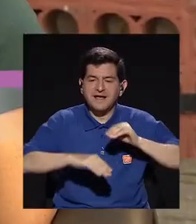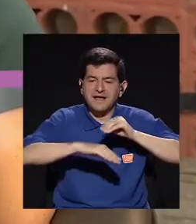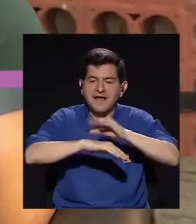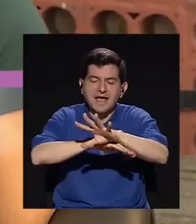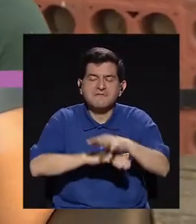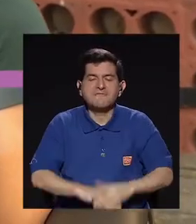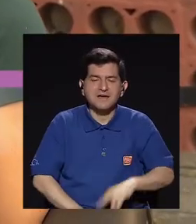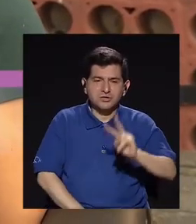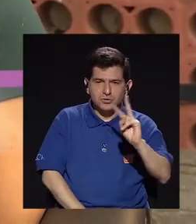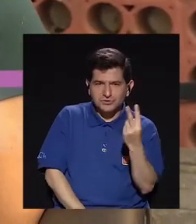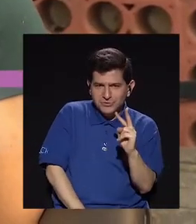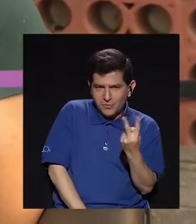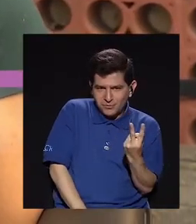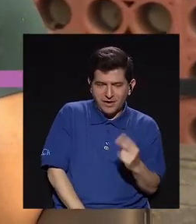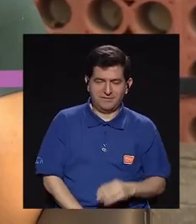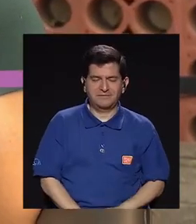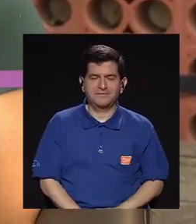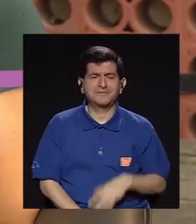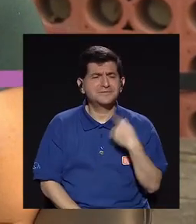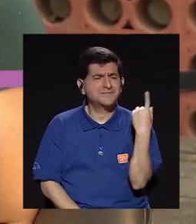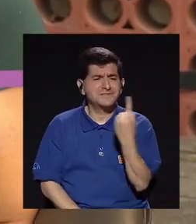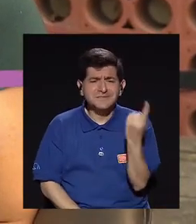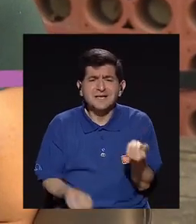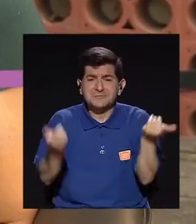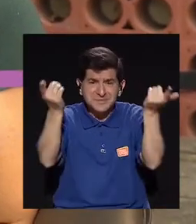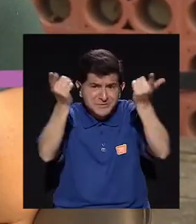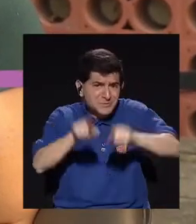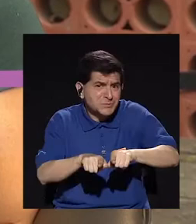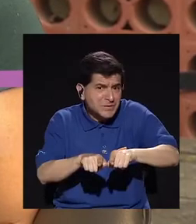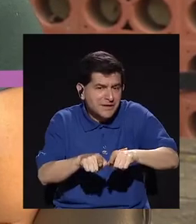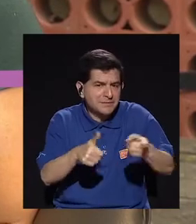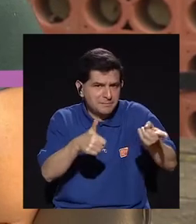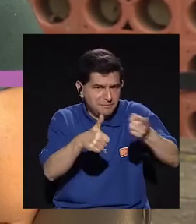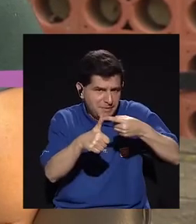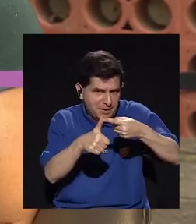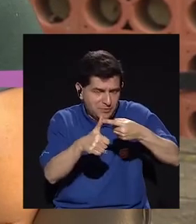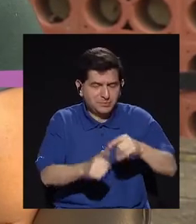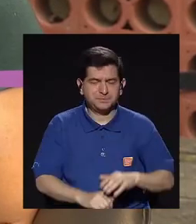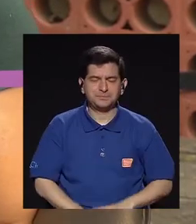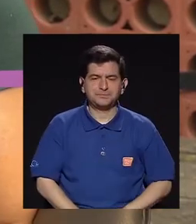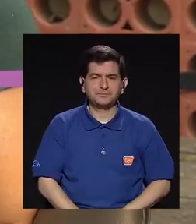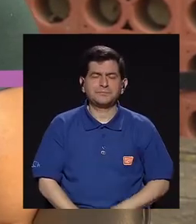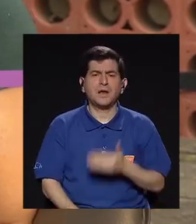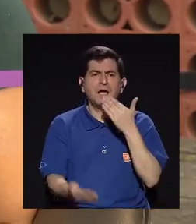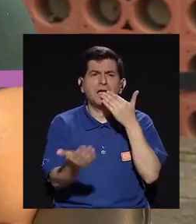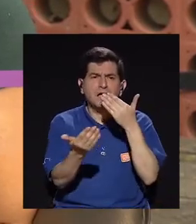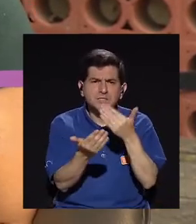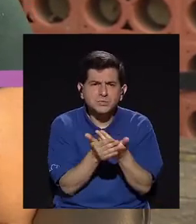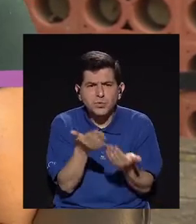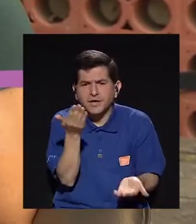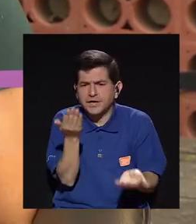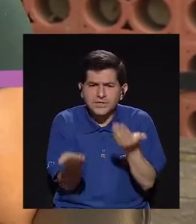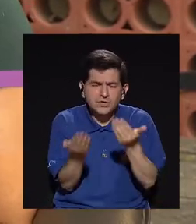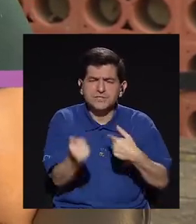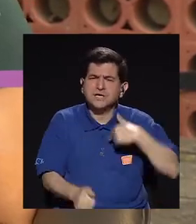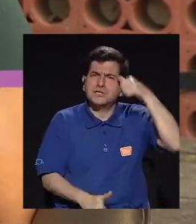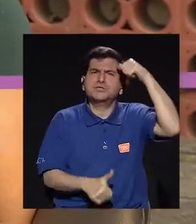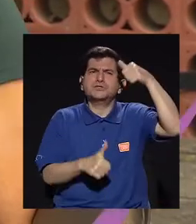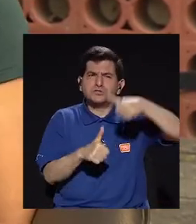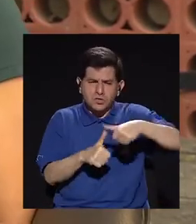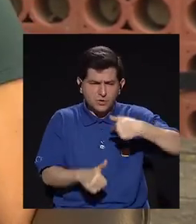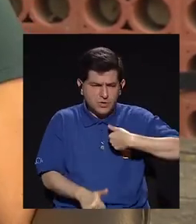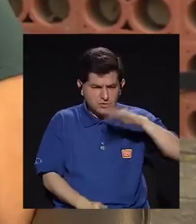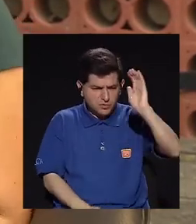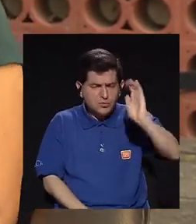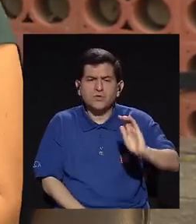los efectos secundarios. Siempre dan, número uno, es bueno tomar. Yo me acuerdo que